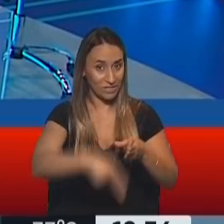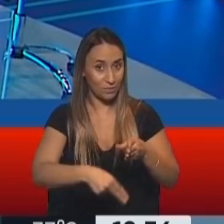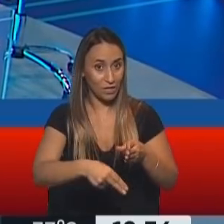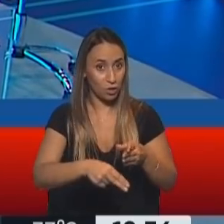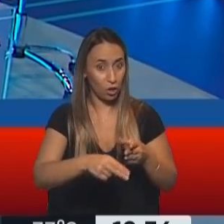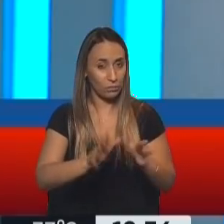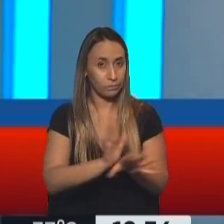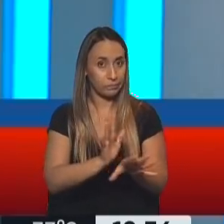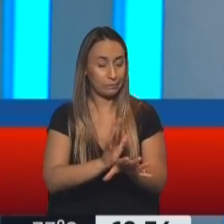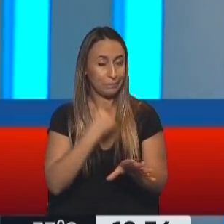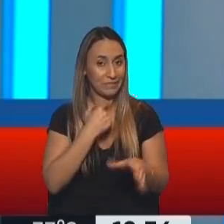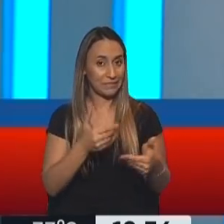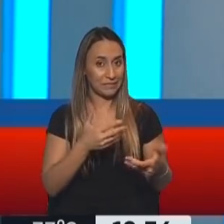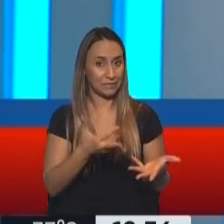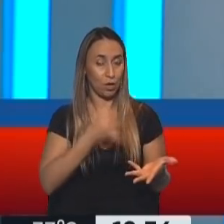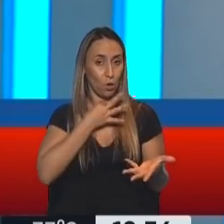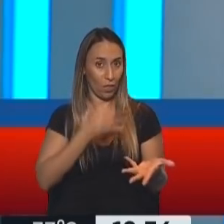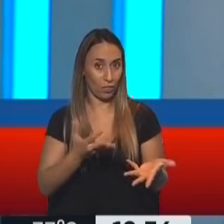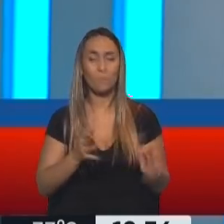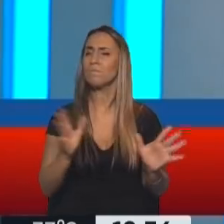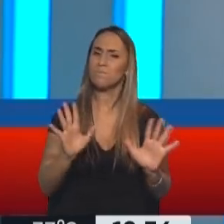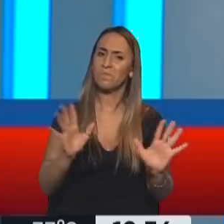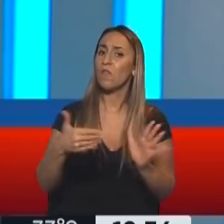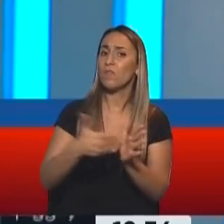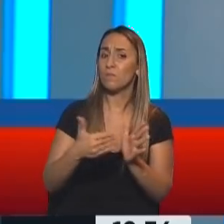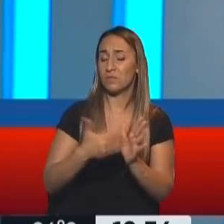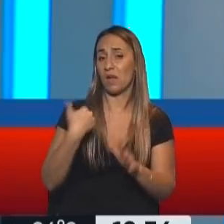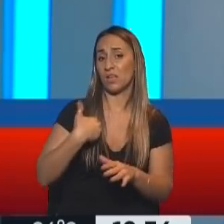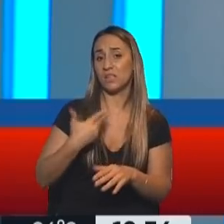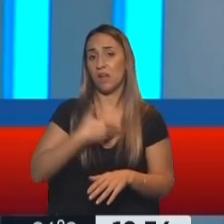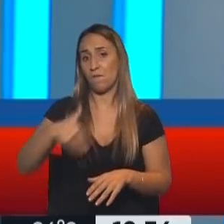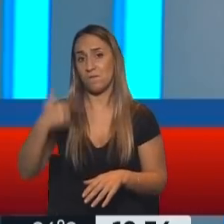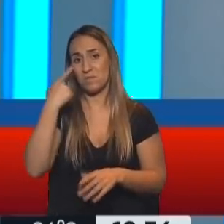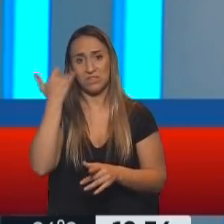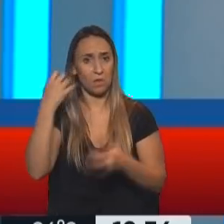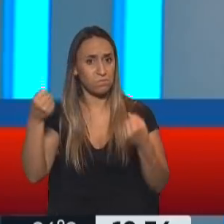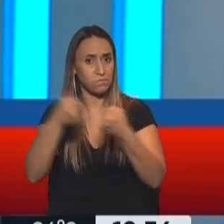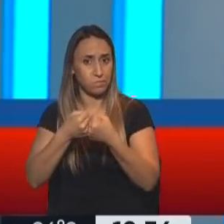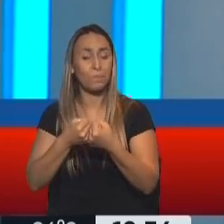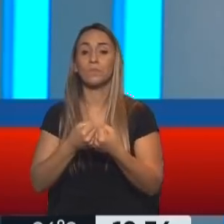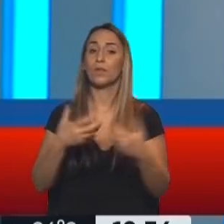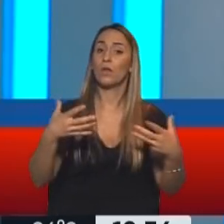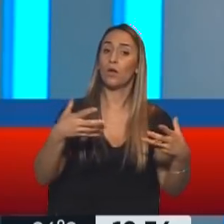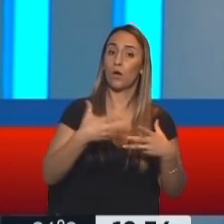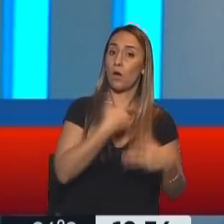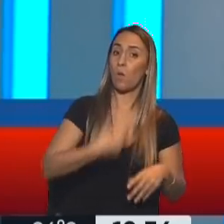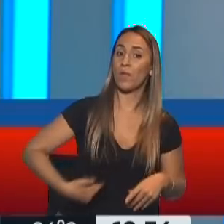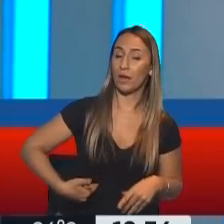no. A partir del acuerdo que se alcanza entre Argentina y el Fondo Monetario, desde el oficialismo dicen